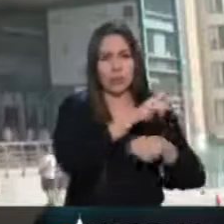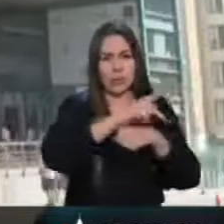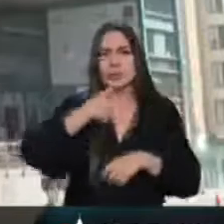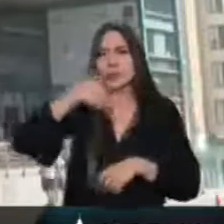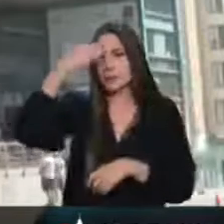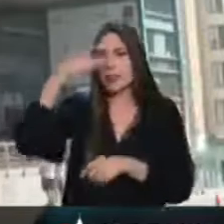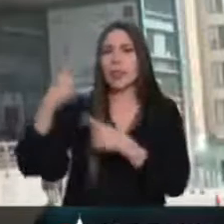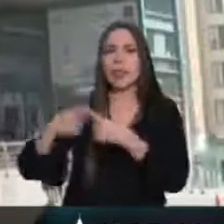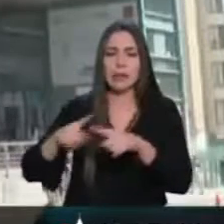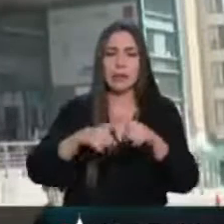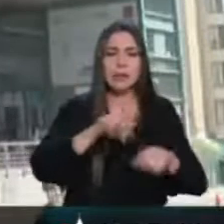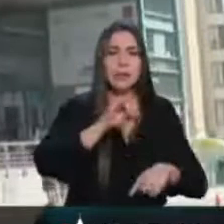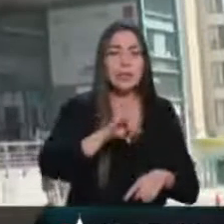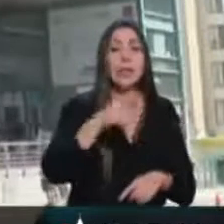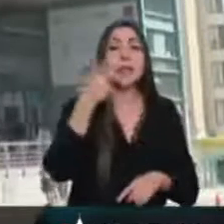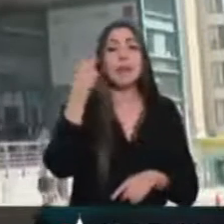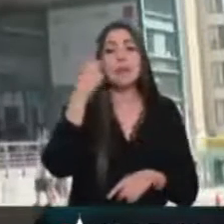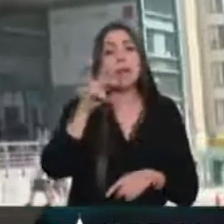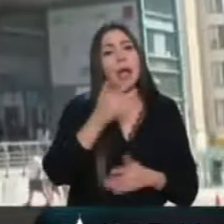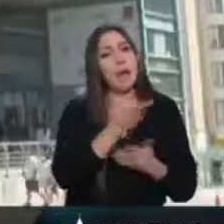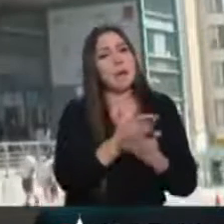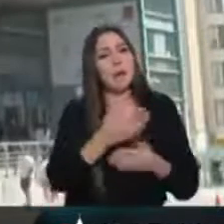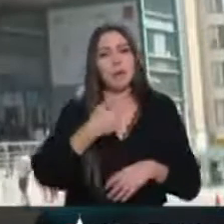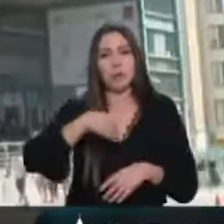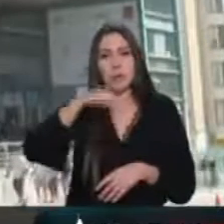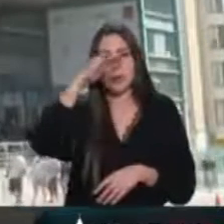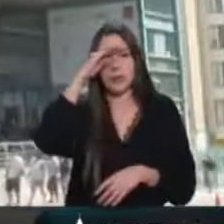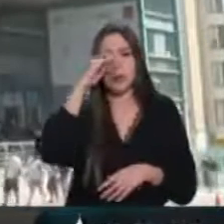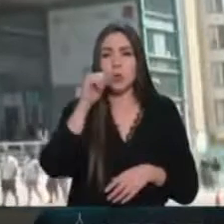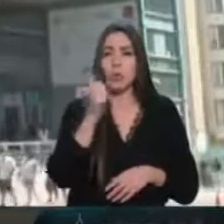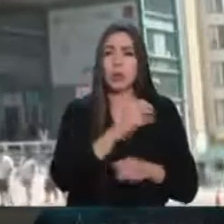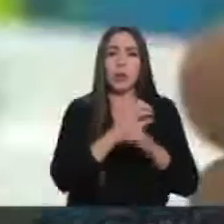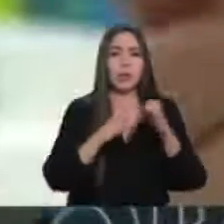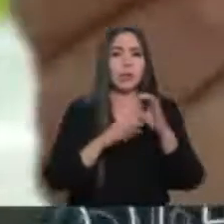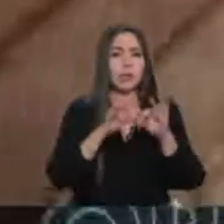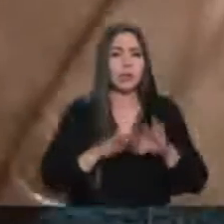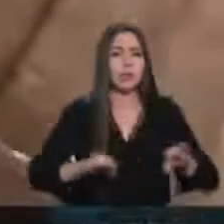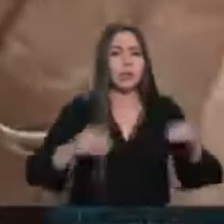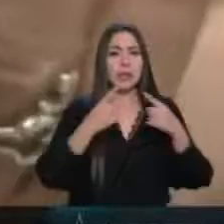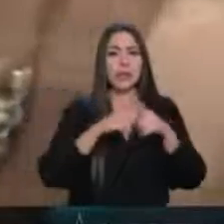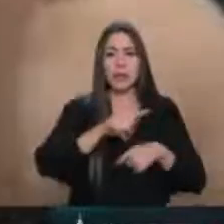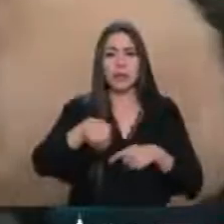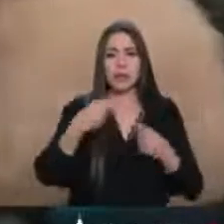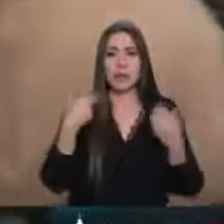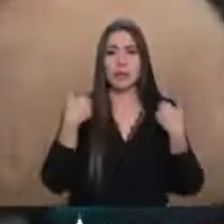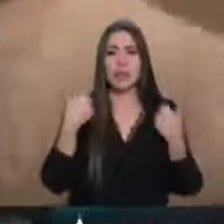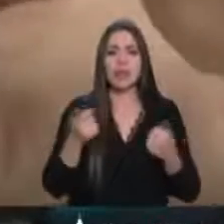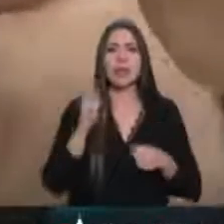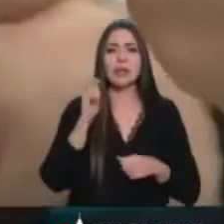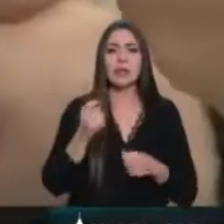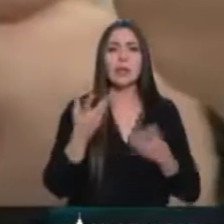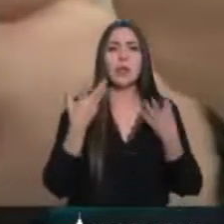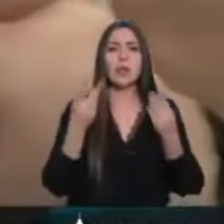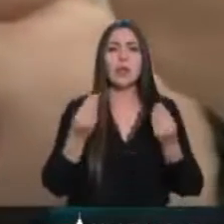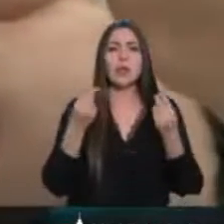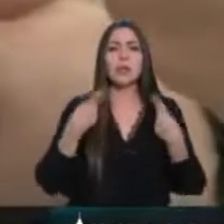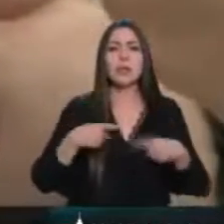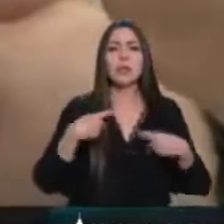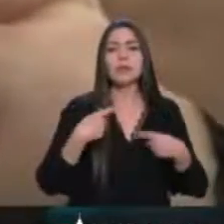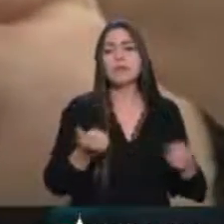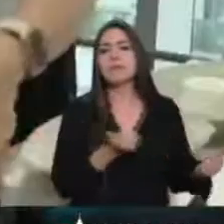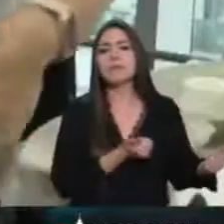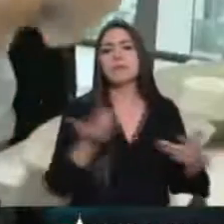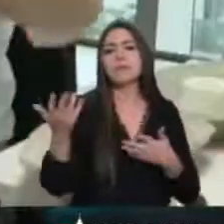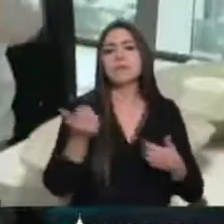Creo que, aparte de eso, también una diferencia fundamental que tenemos que tener todos presentes es los niveles de hospitalización y de transmisión del virus que